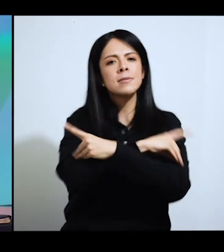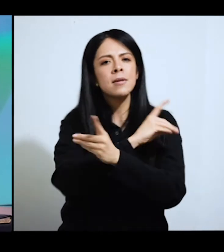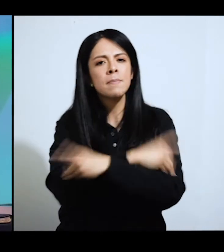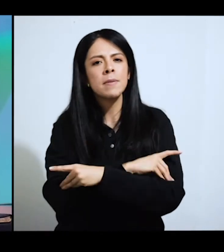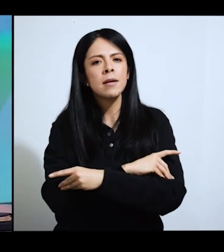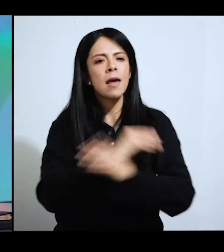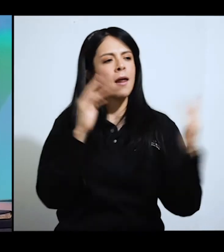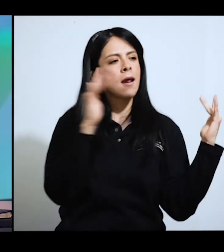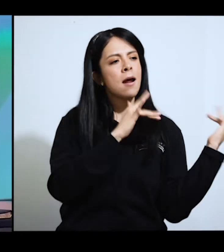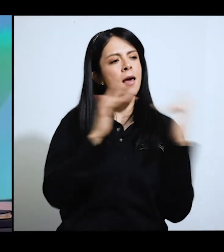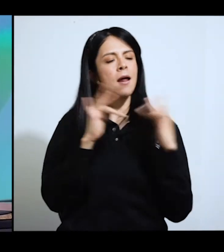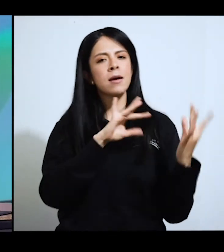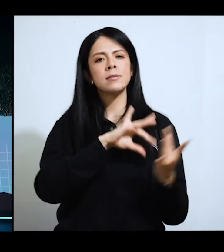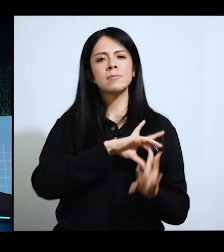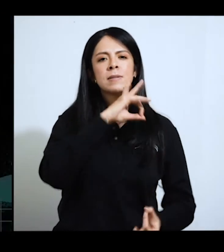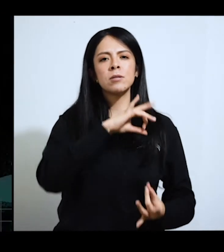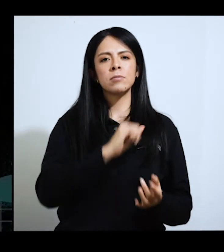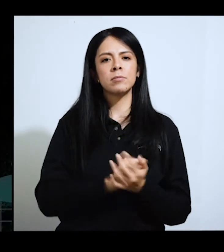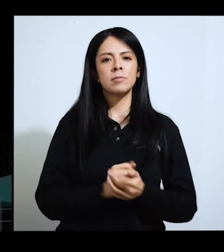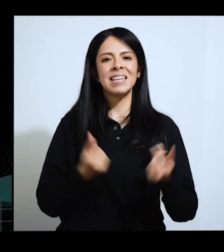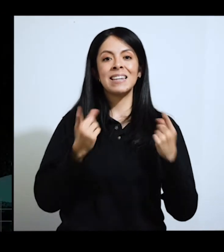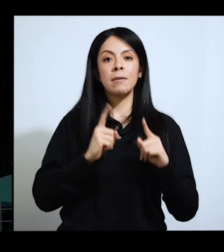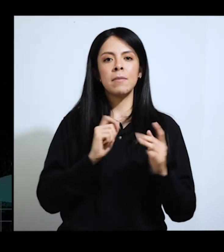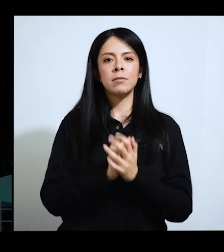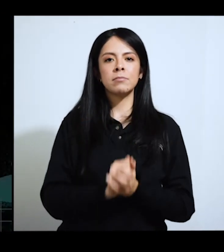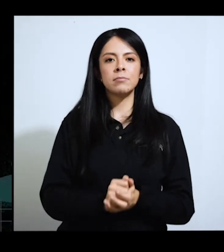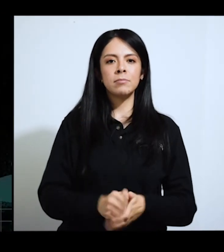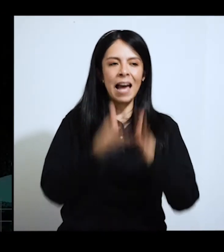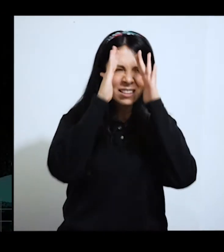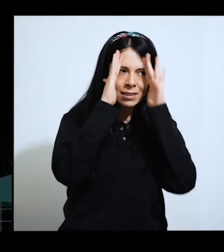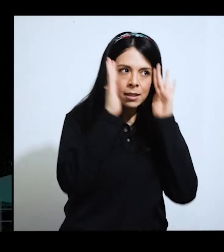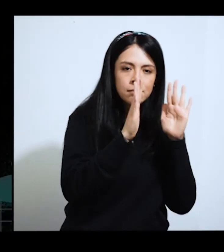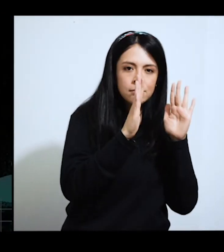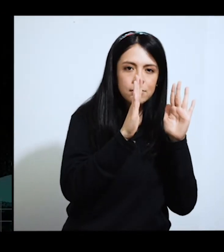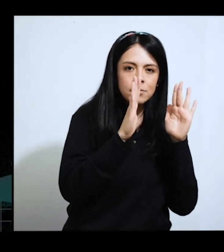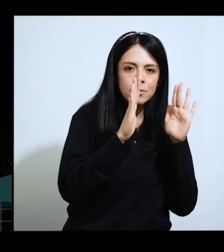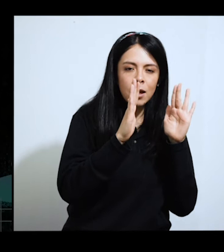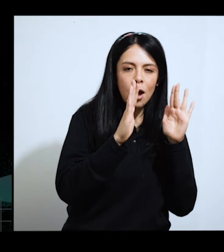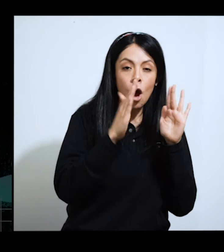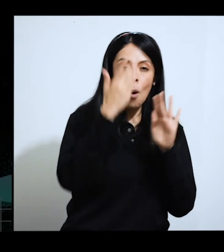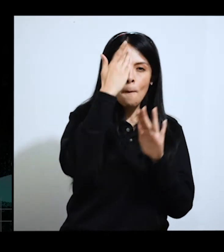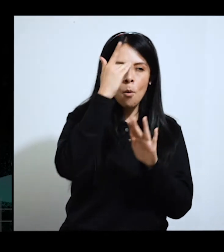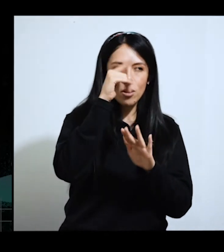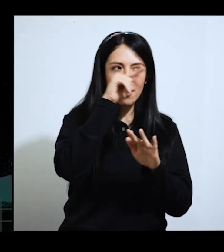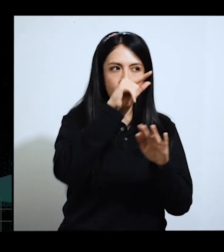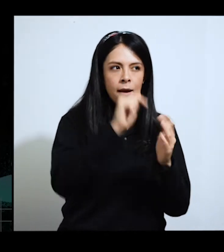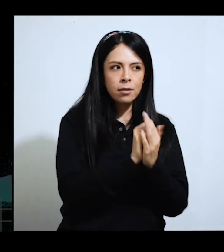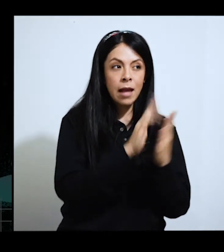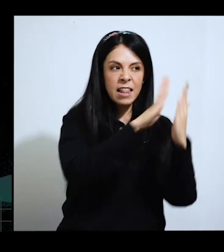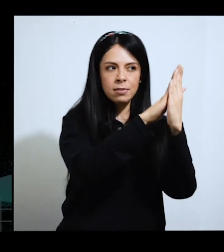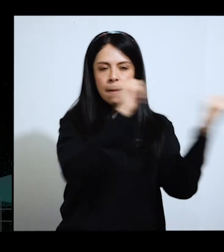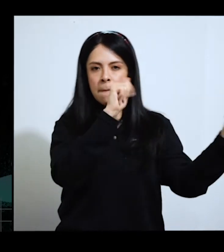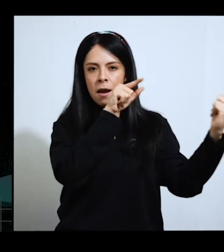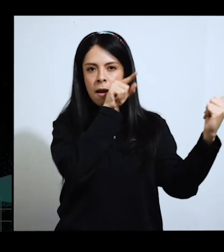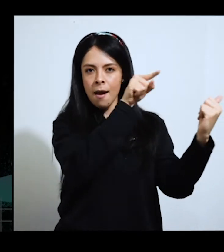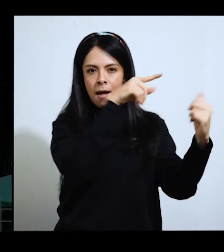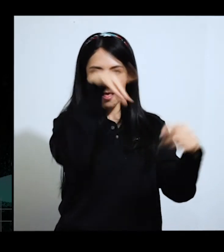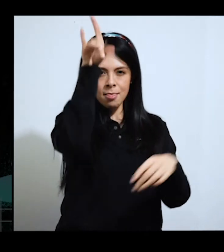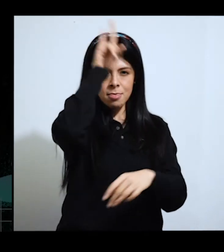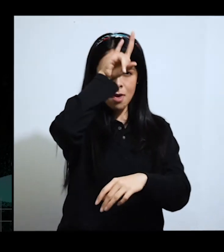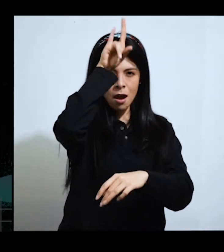también manténganse alerta. ¿Por qué? Porque su enemigo, el diablo, ronda